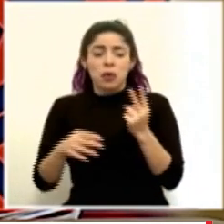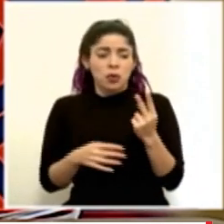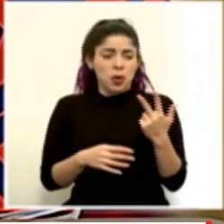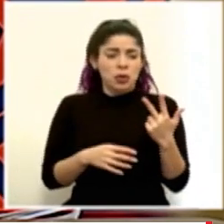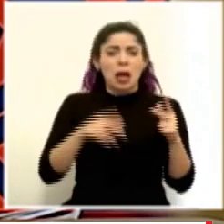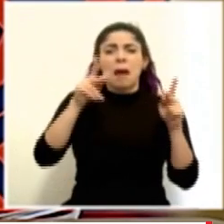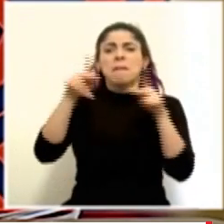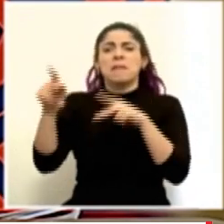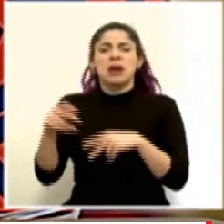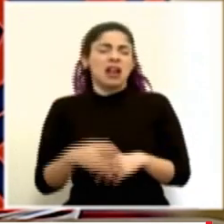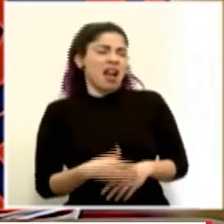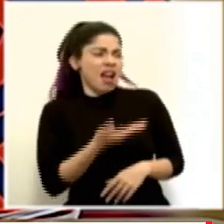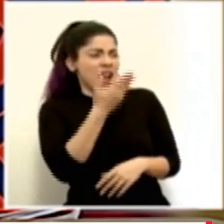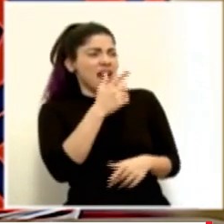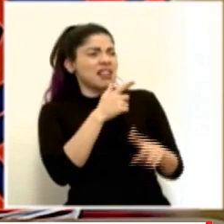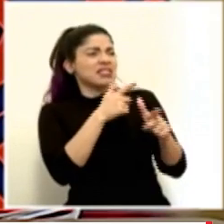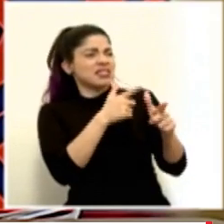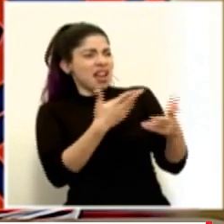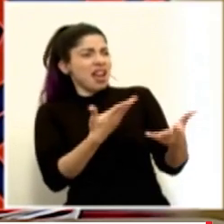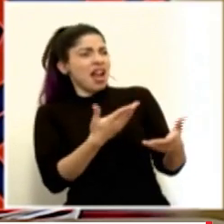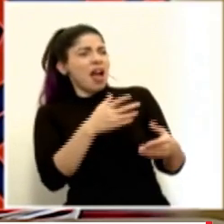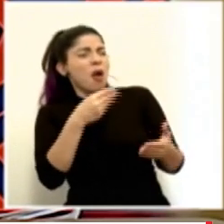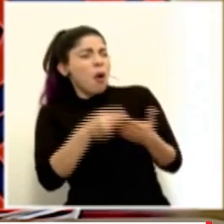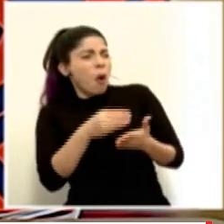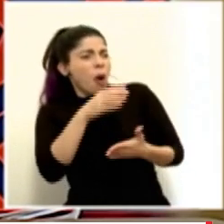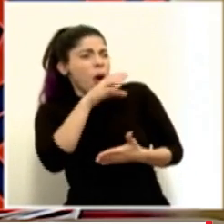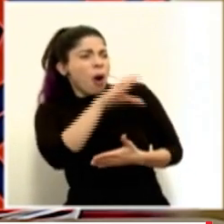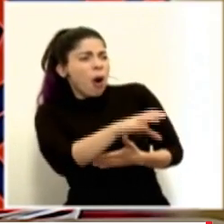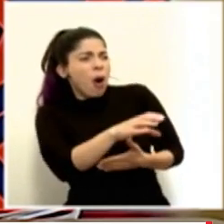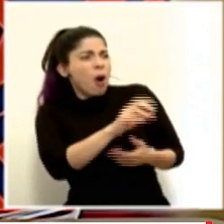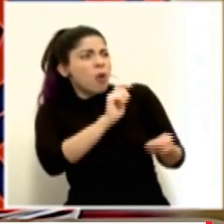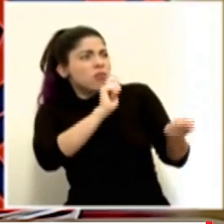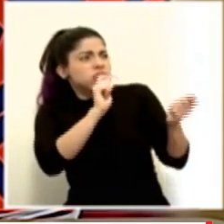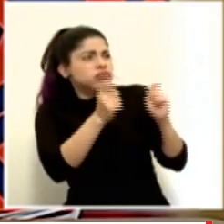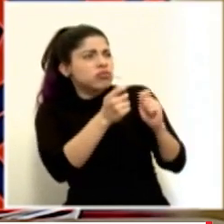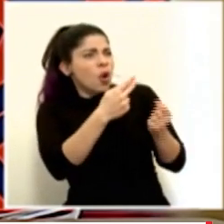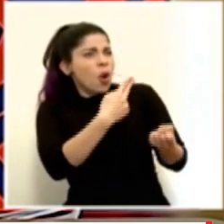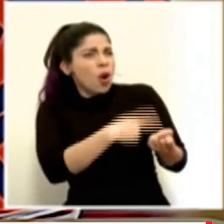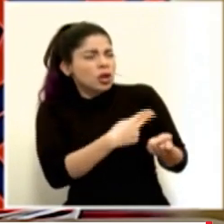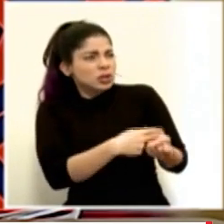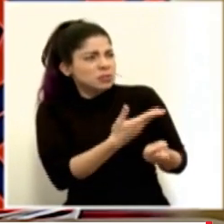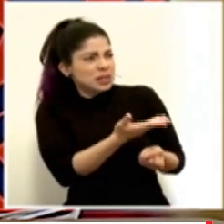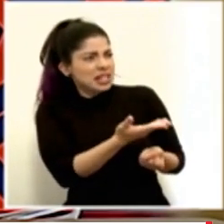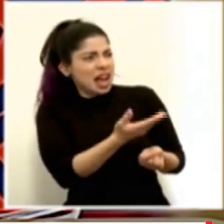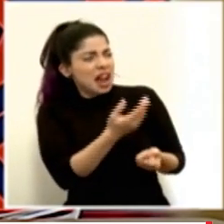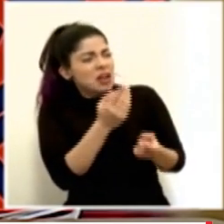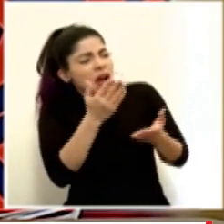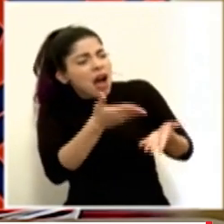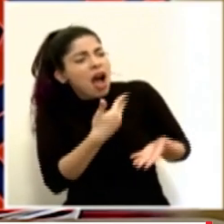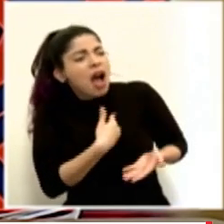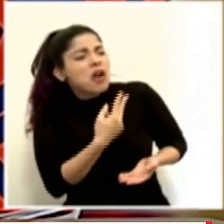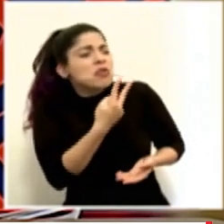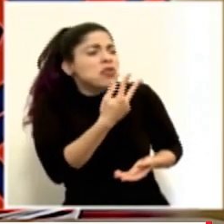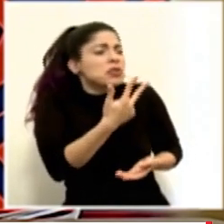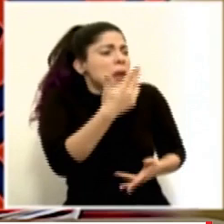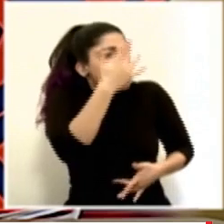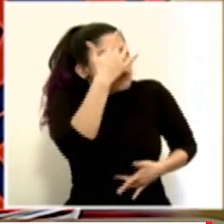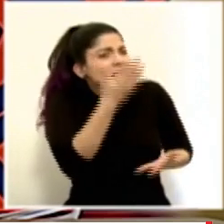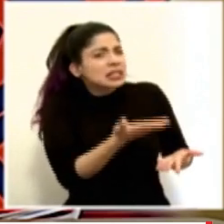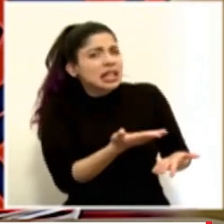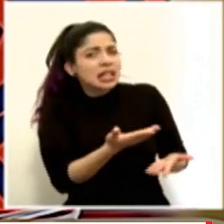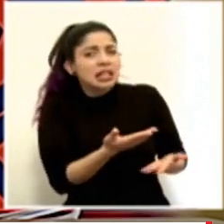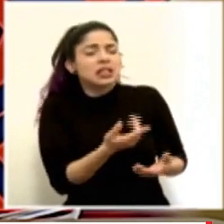era que exagerados. Hicieron una gran inversión en reconvertir un hospital y solo tiene 2 o 3 pacientes.